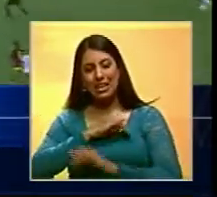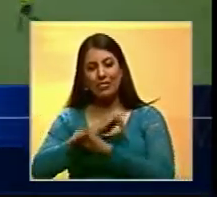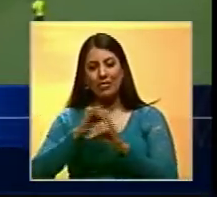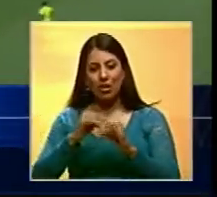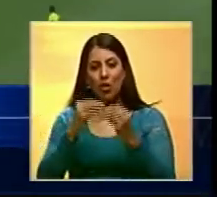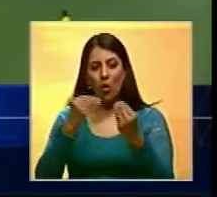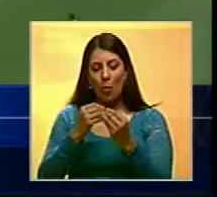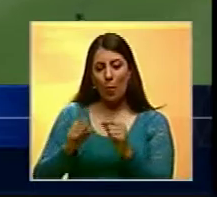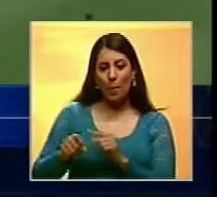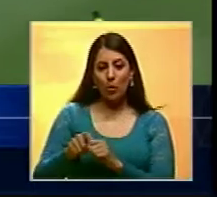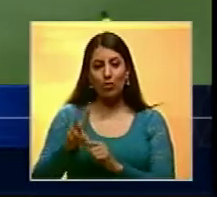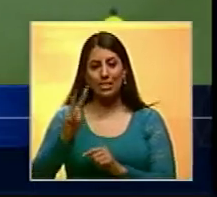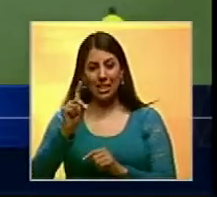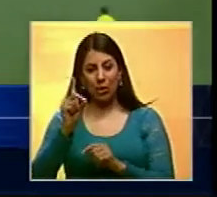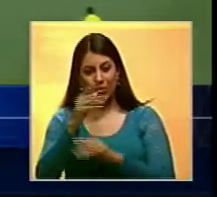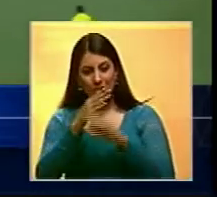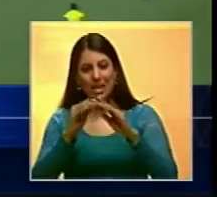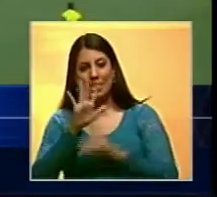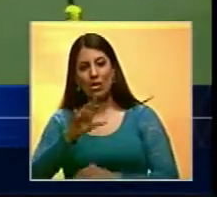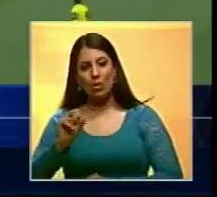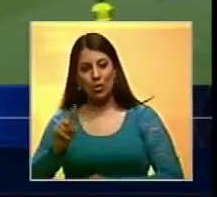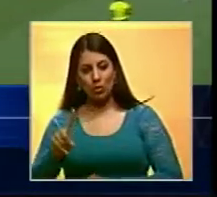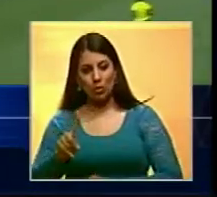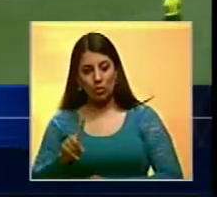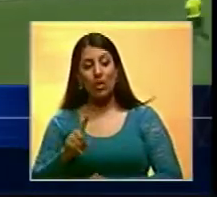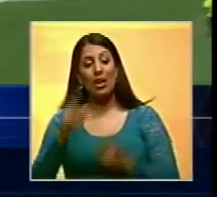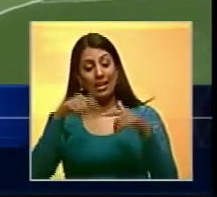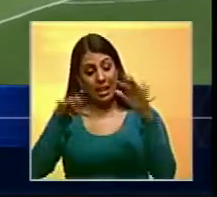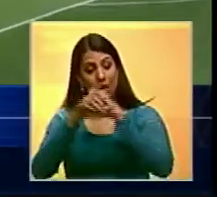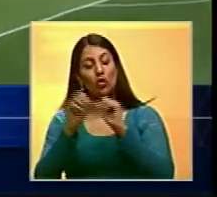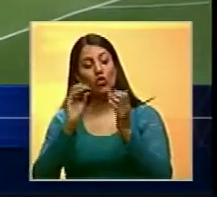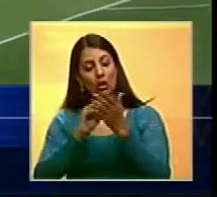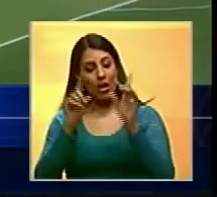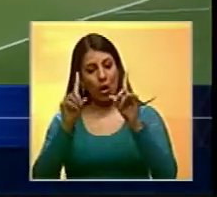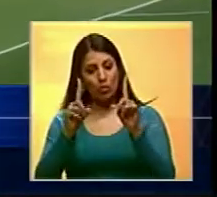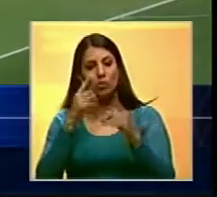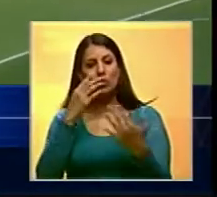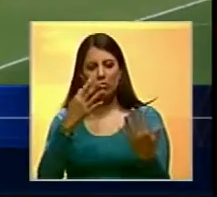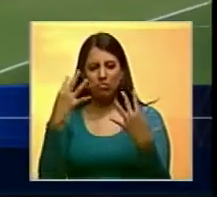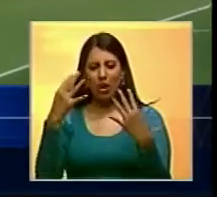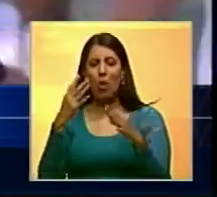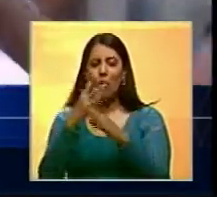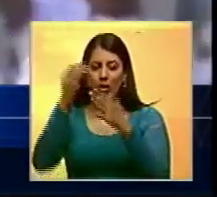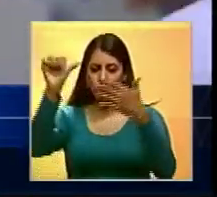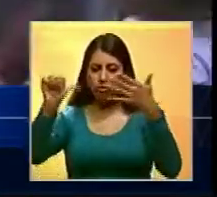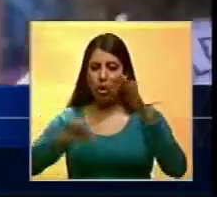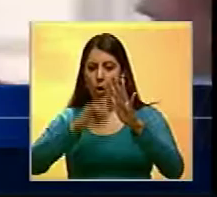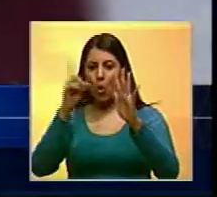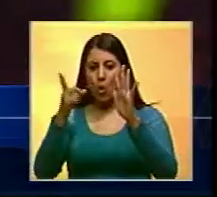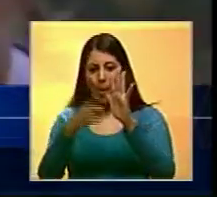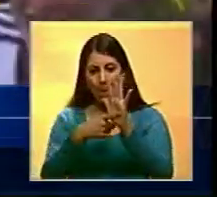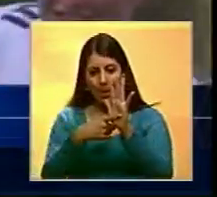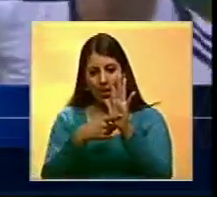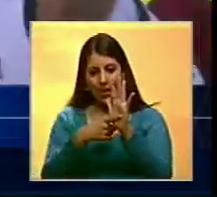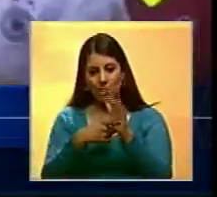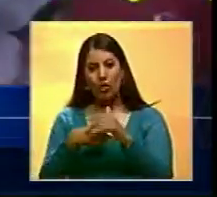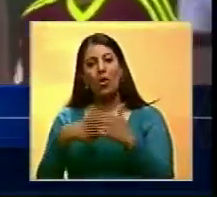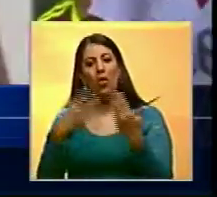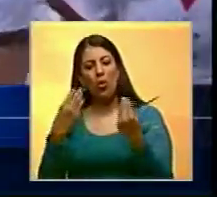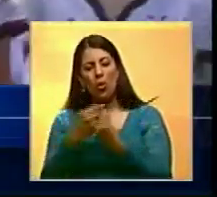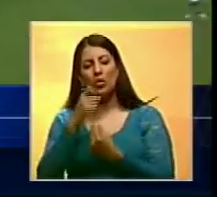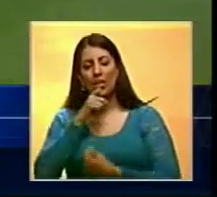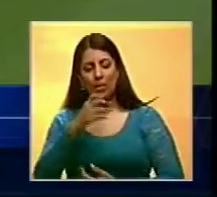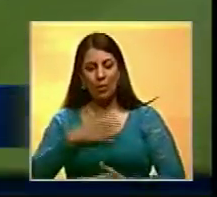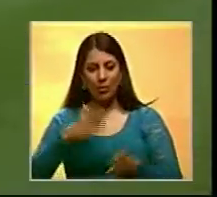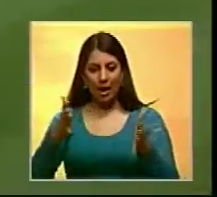definitivas al marcador en la segunda mitad al minuto 51. Esta noche a las 11 ustedes podrán disfrutar de las incidencias de este compromiso junto al